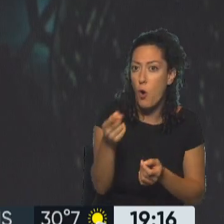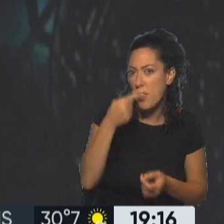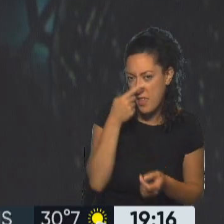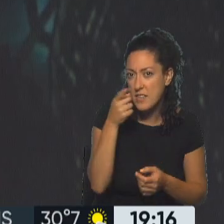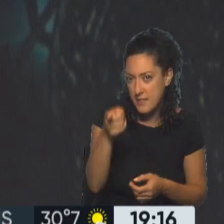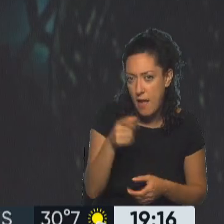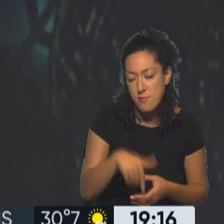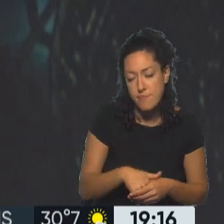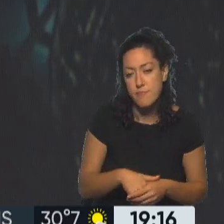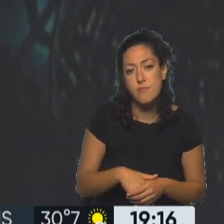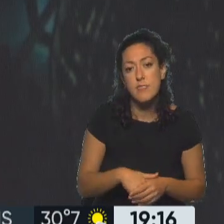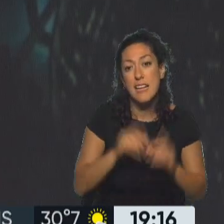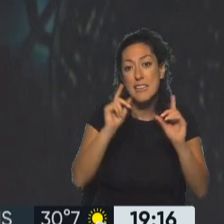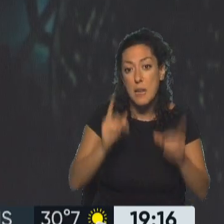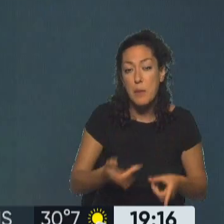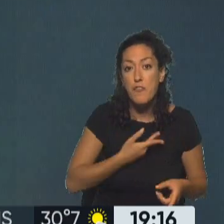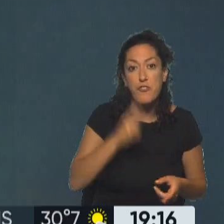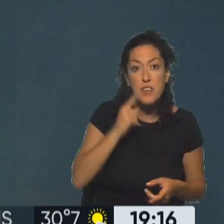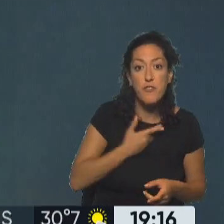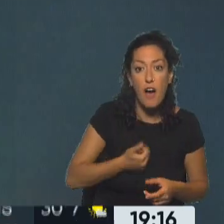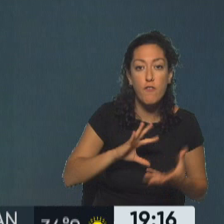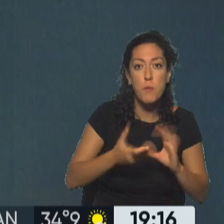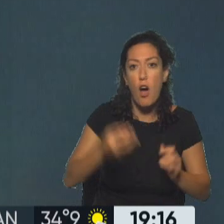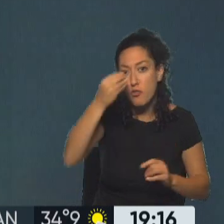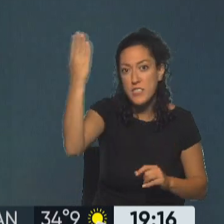interesa, también revendía oficialmente. Hoy